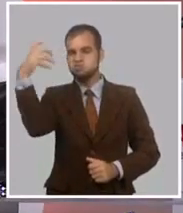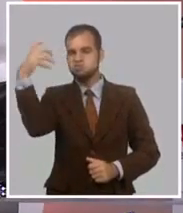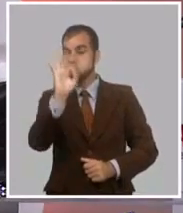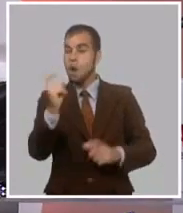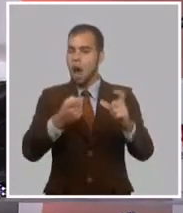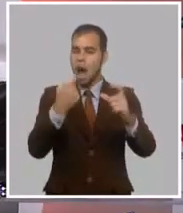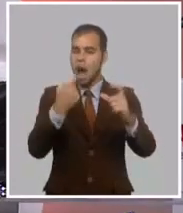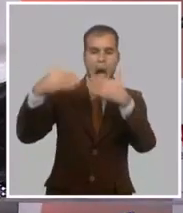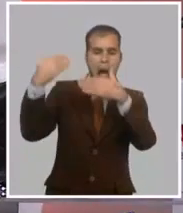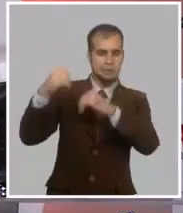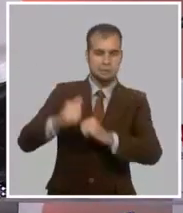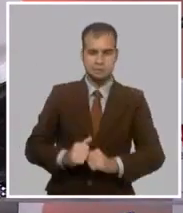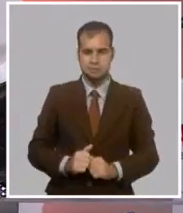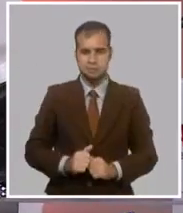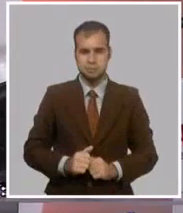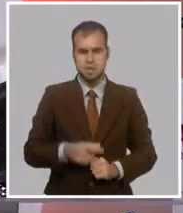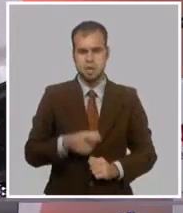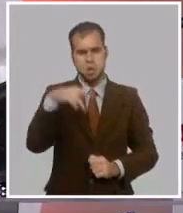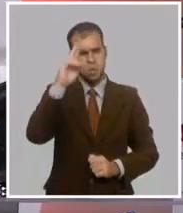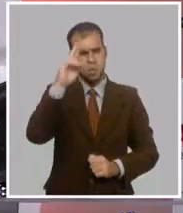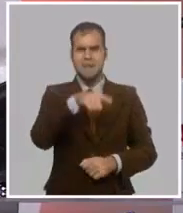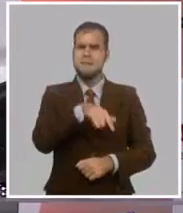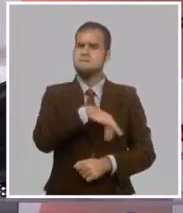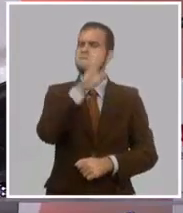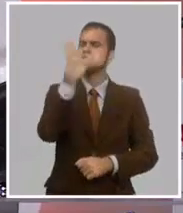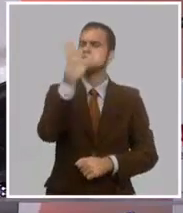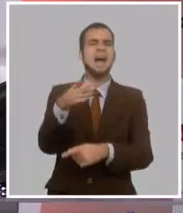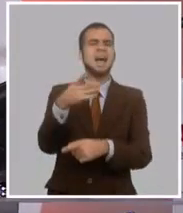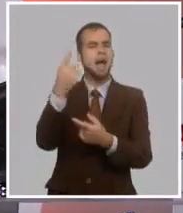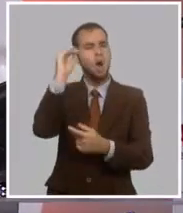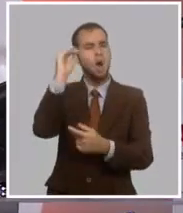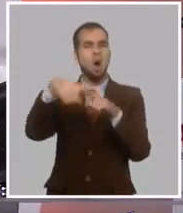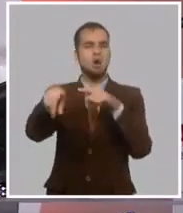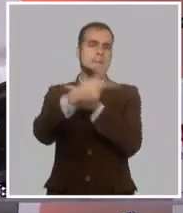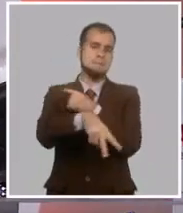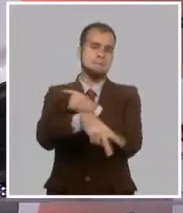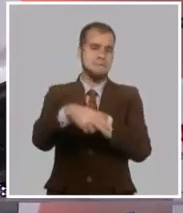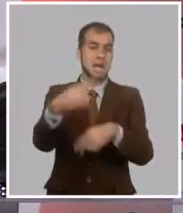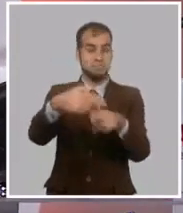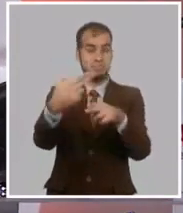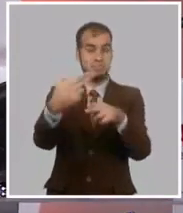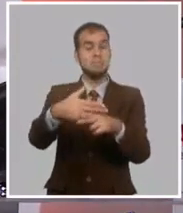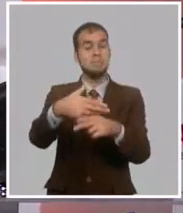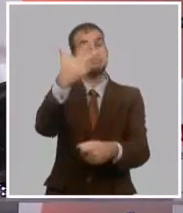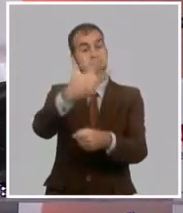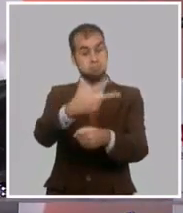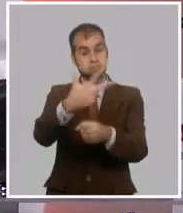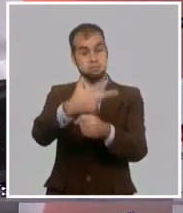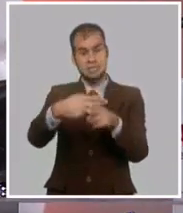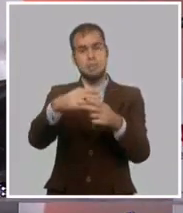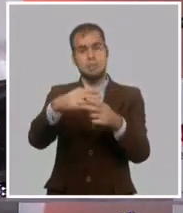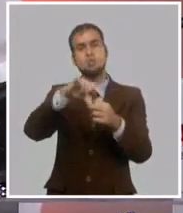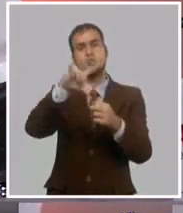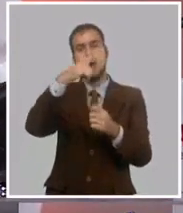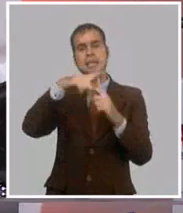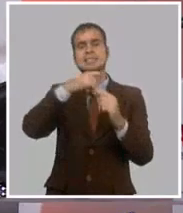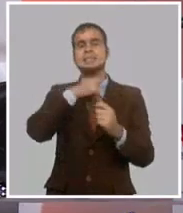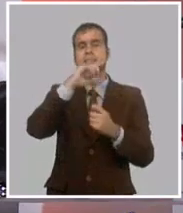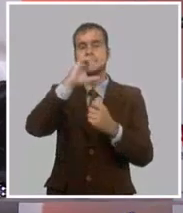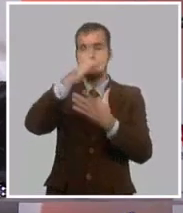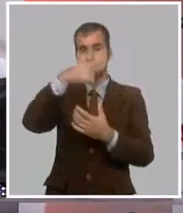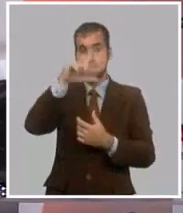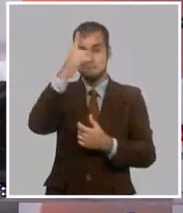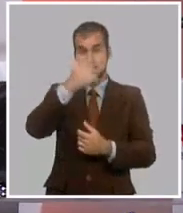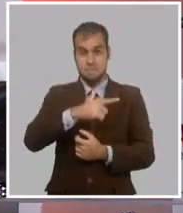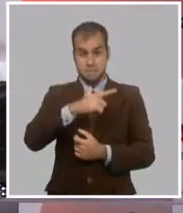Ya sabemos que inclusive mientras estuvo en Guatemala estaba preparando un libro, y están muchos apuntes que fue tomando,